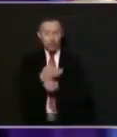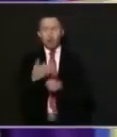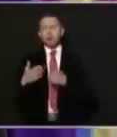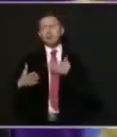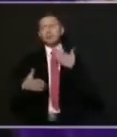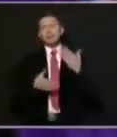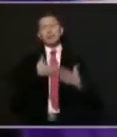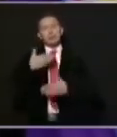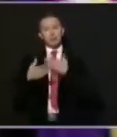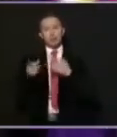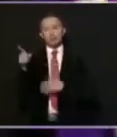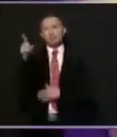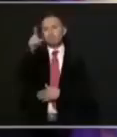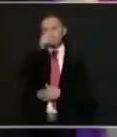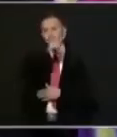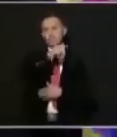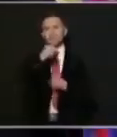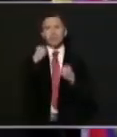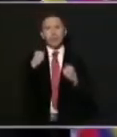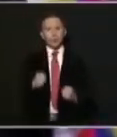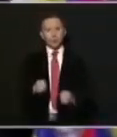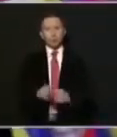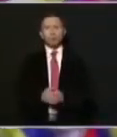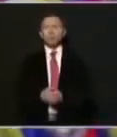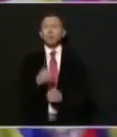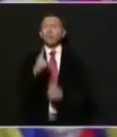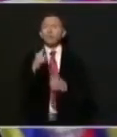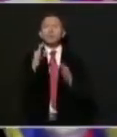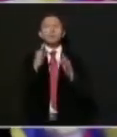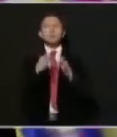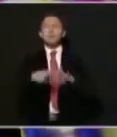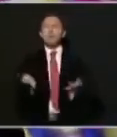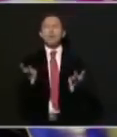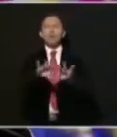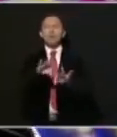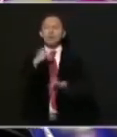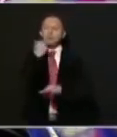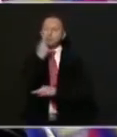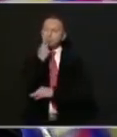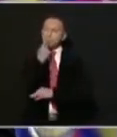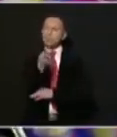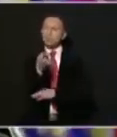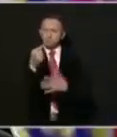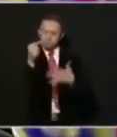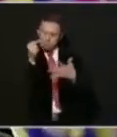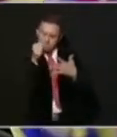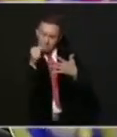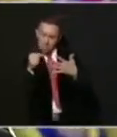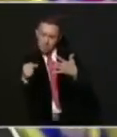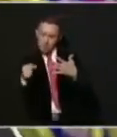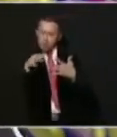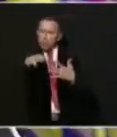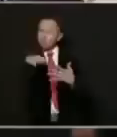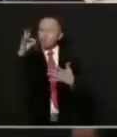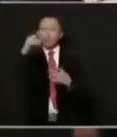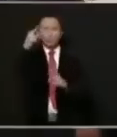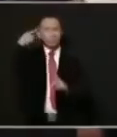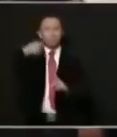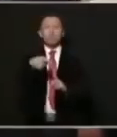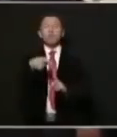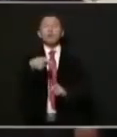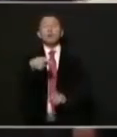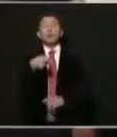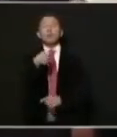Muy importante decir, entre otras cosas, que todas las niñas y los